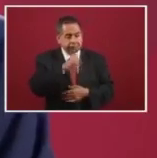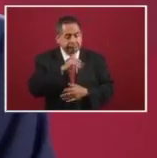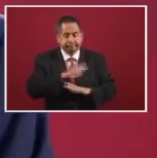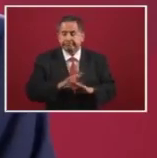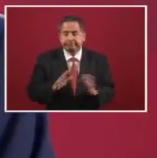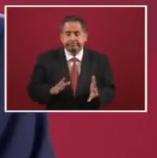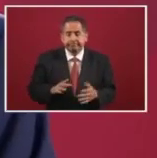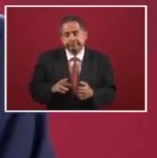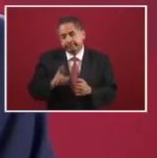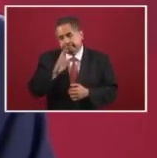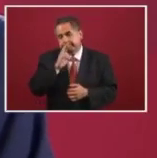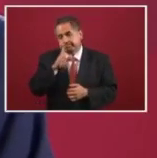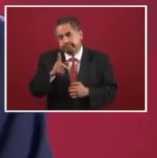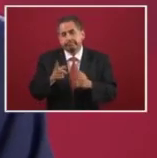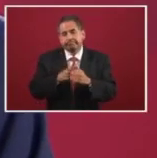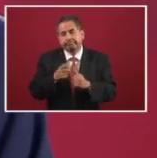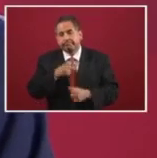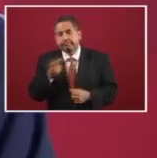nada.